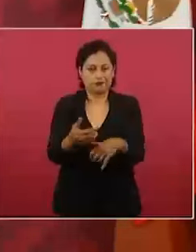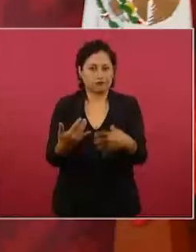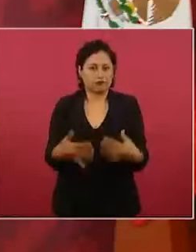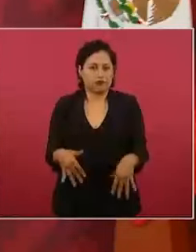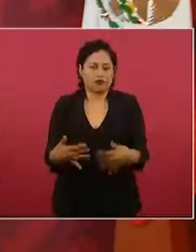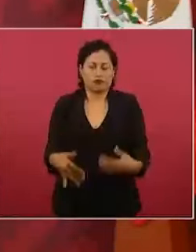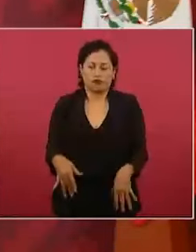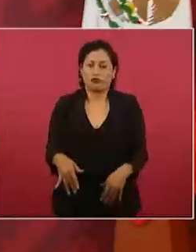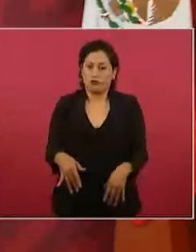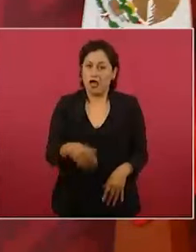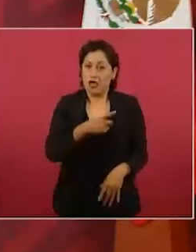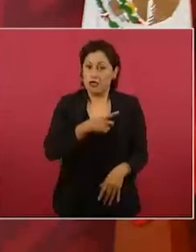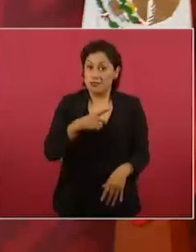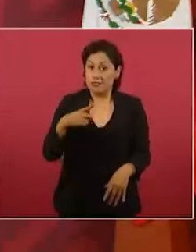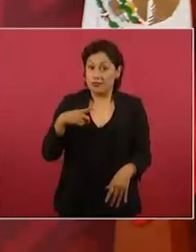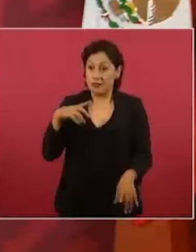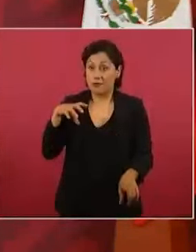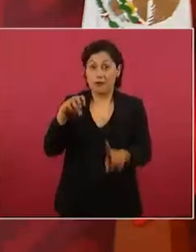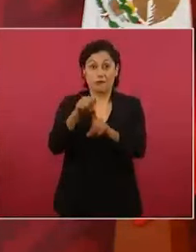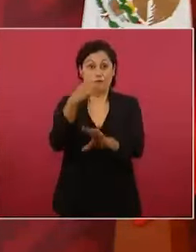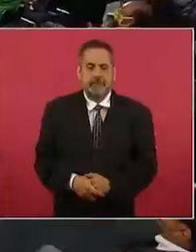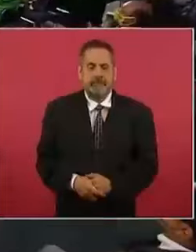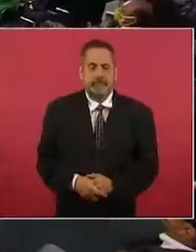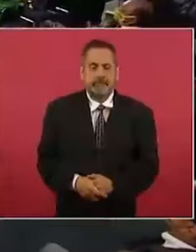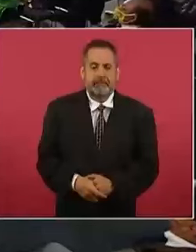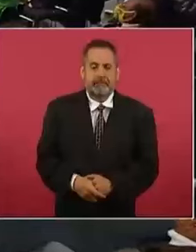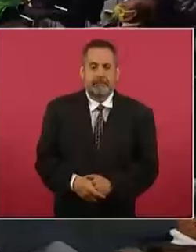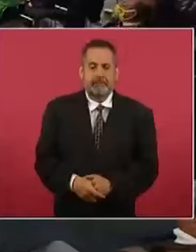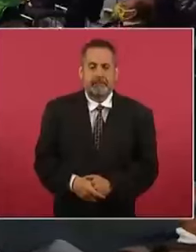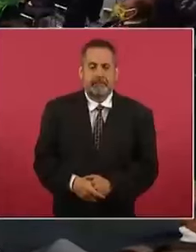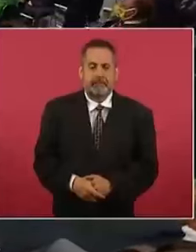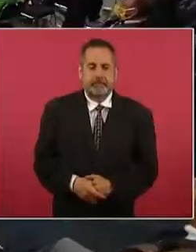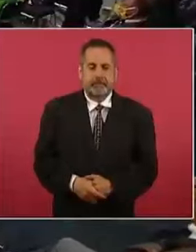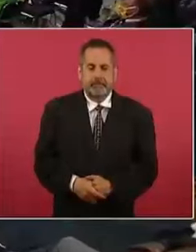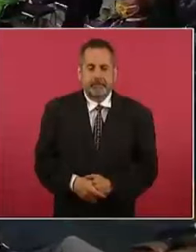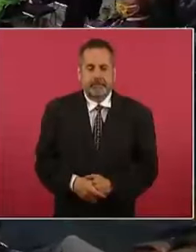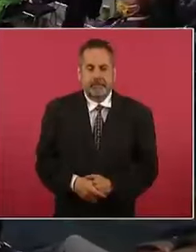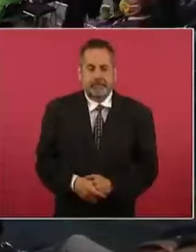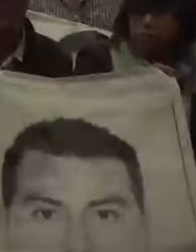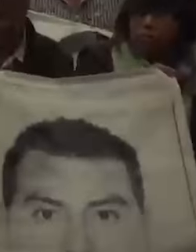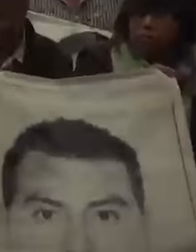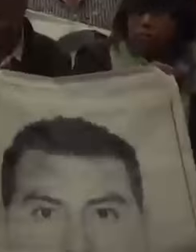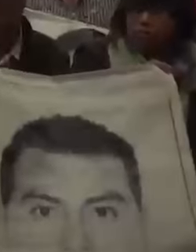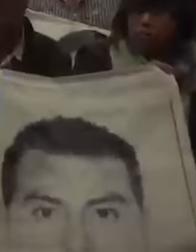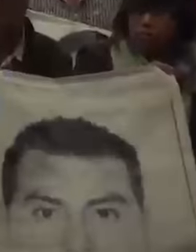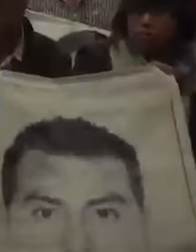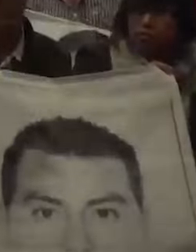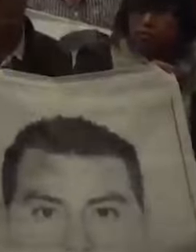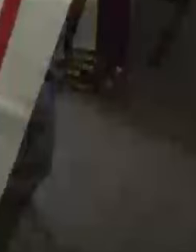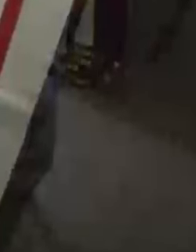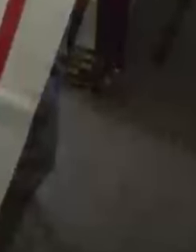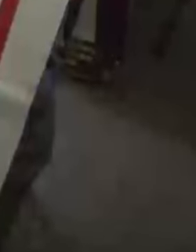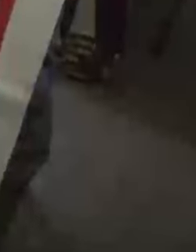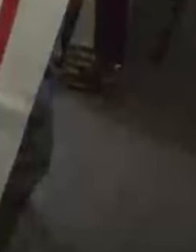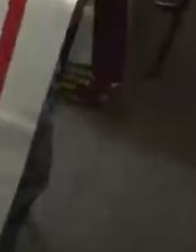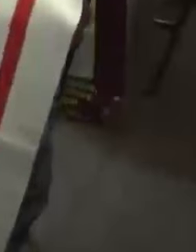A 4 años de haber llegado al poder y tras prometer cumplir con 100 compromisos, el presidente Andrés Manuel López Obrador aseguró que solo le falta por esclarecer